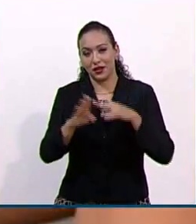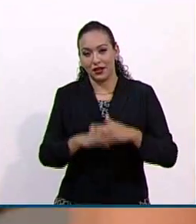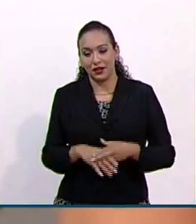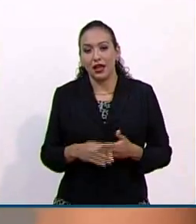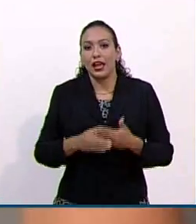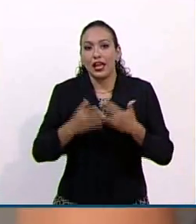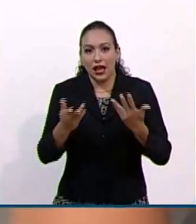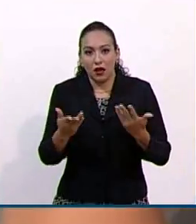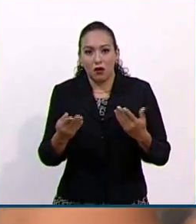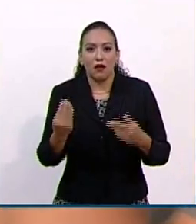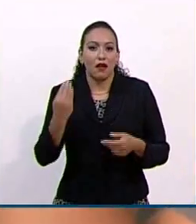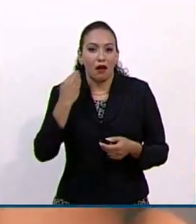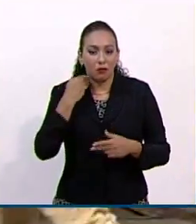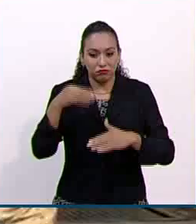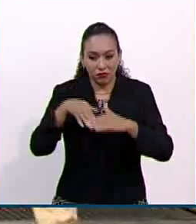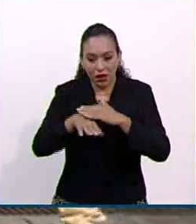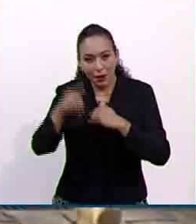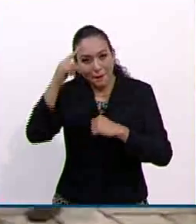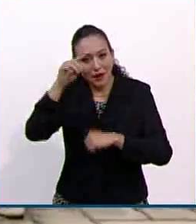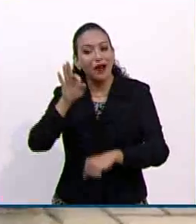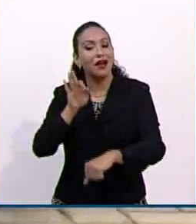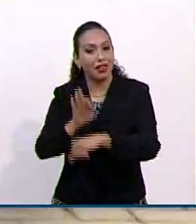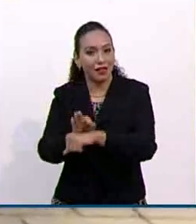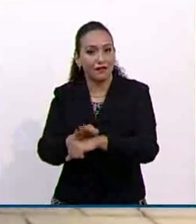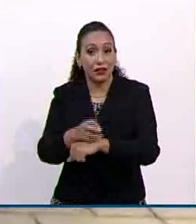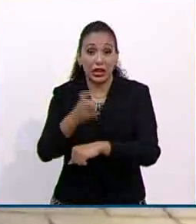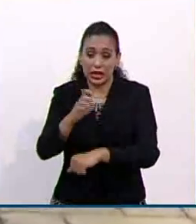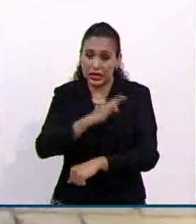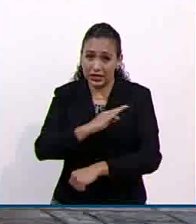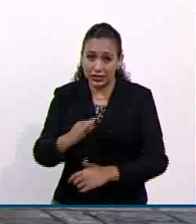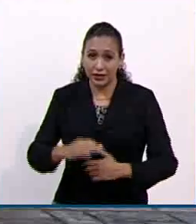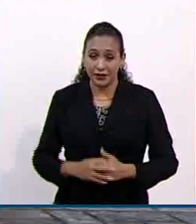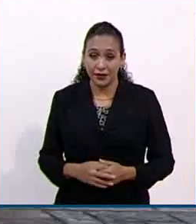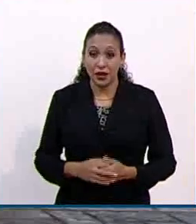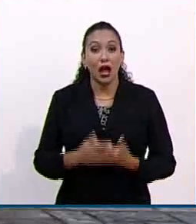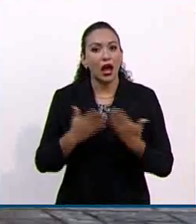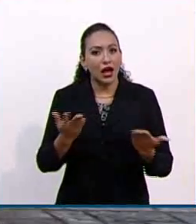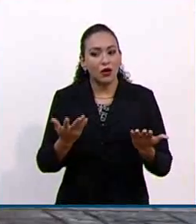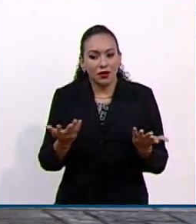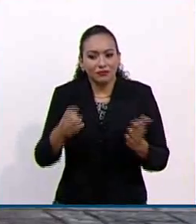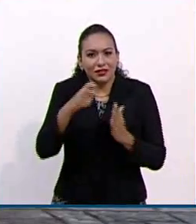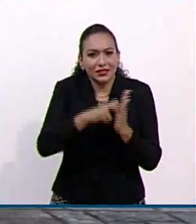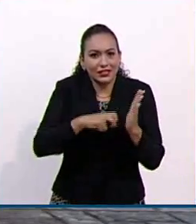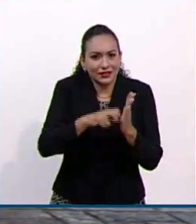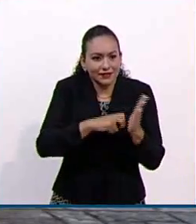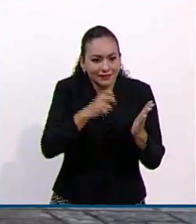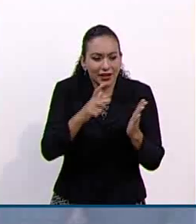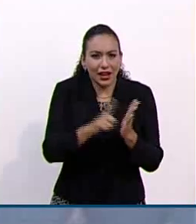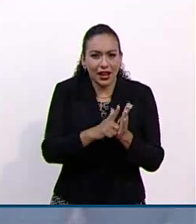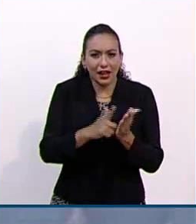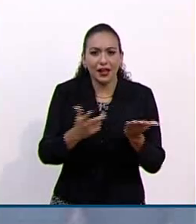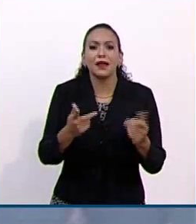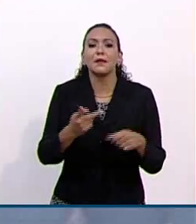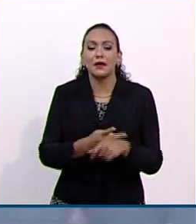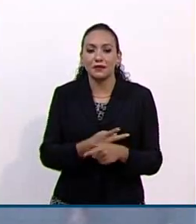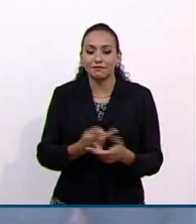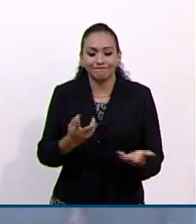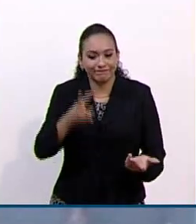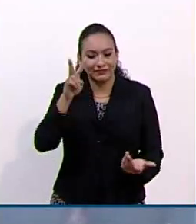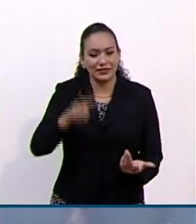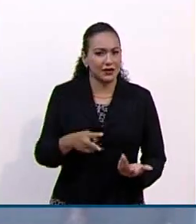de estas instalaciones que sigue vigente. Con la actual reforma, lamentó, acciones como esta